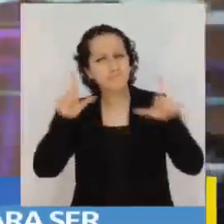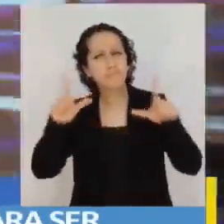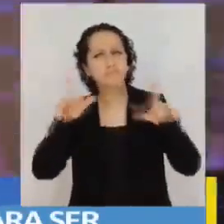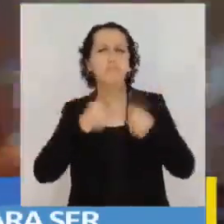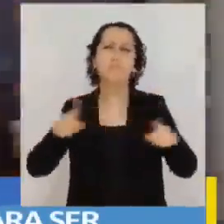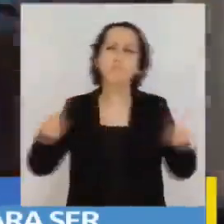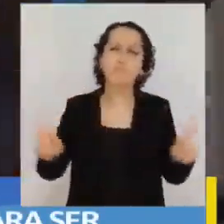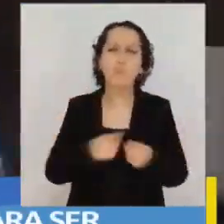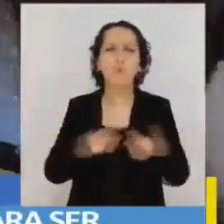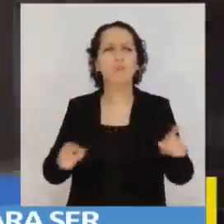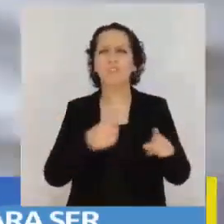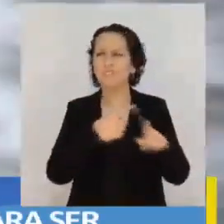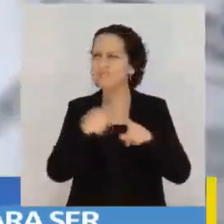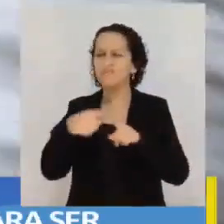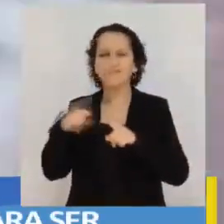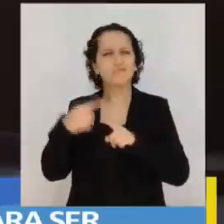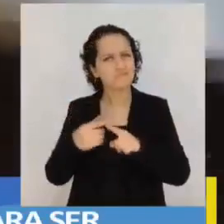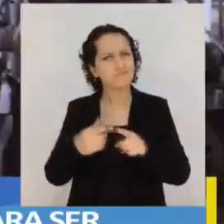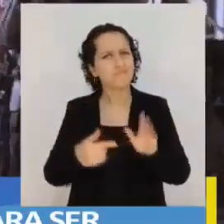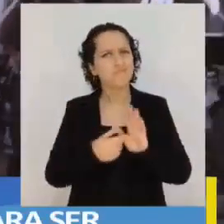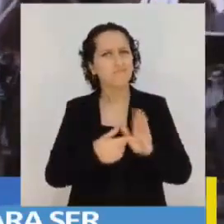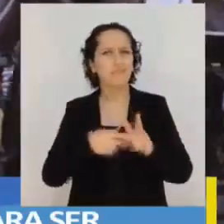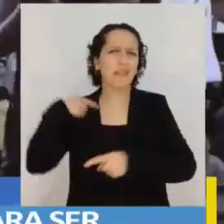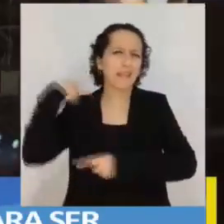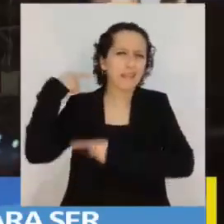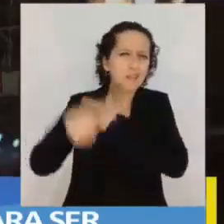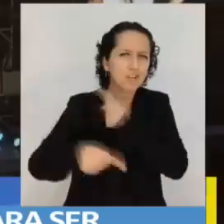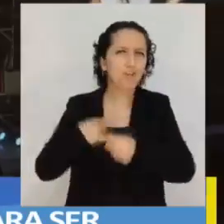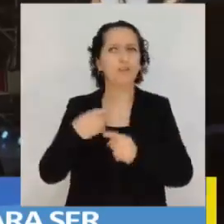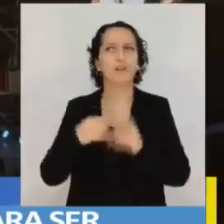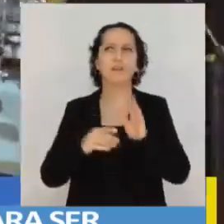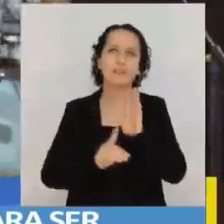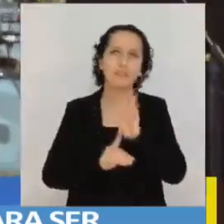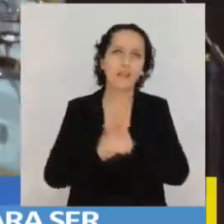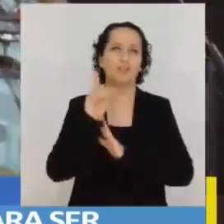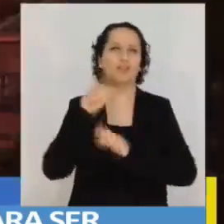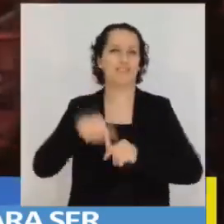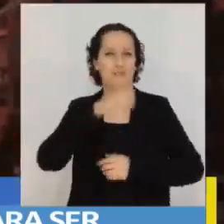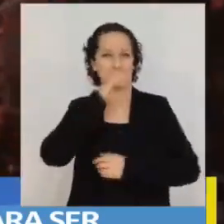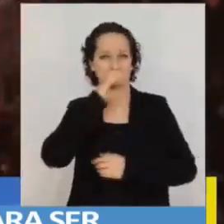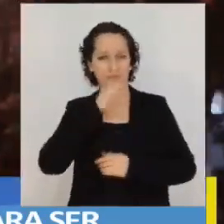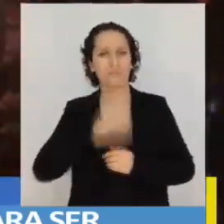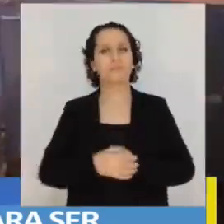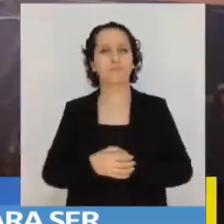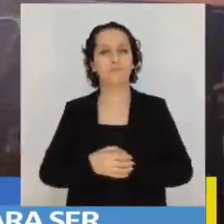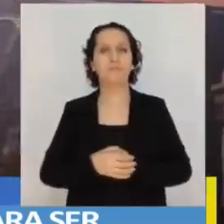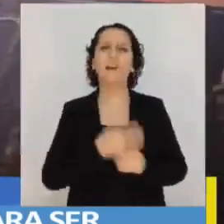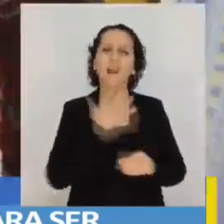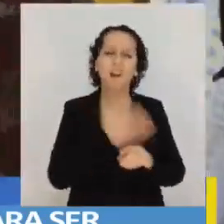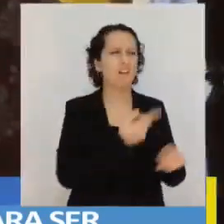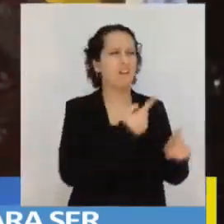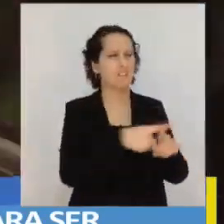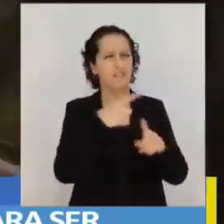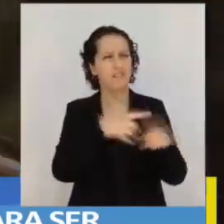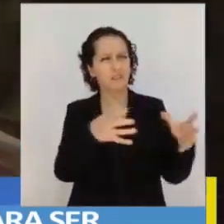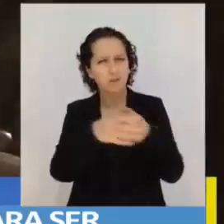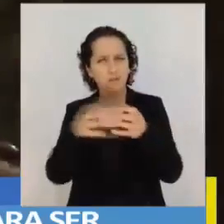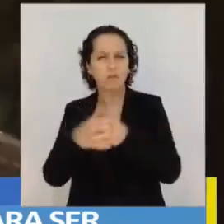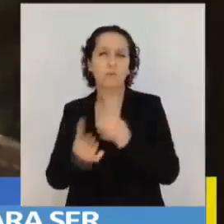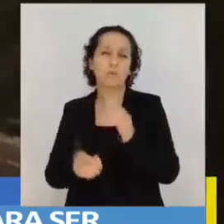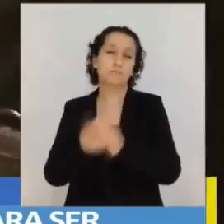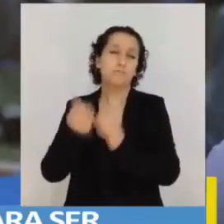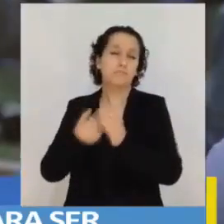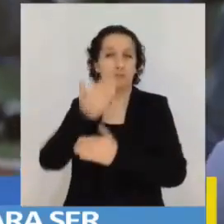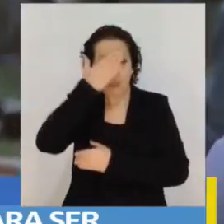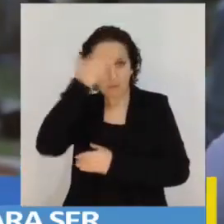la música ha desempeñado un papel fundamental en su historia y desarrollo, con una amplia escena musical que ha sido cuna